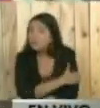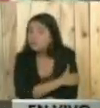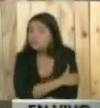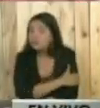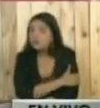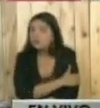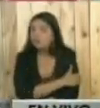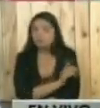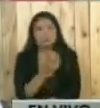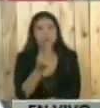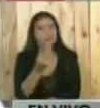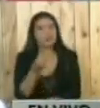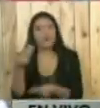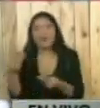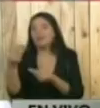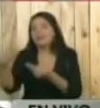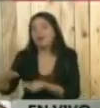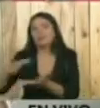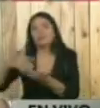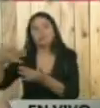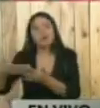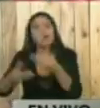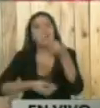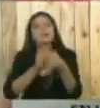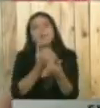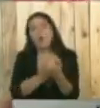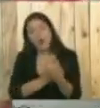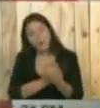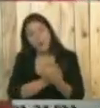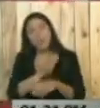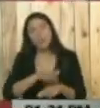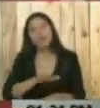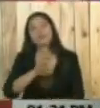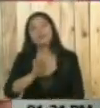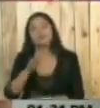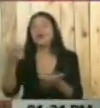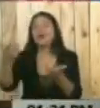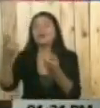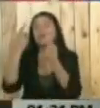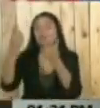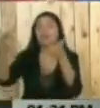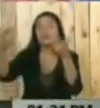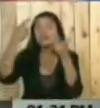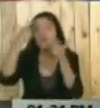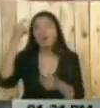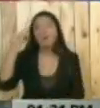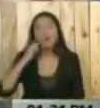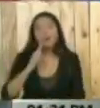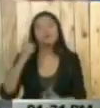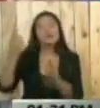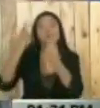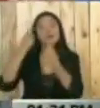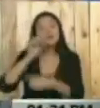a todos y a todos, y lo hacemos con amor, porque así nos enseñó Chávez, así nos enseñó Bolívar.